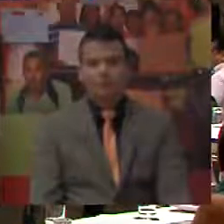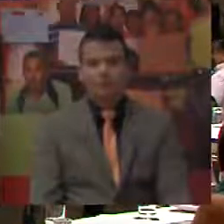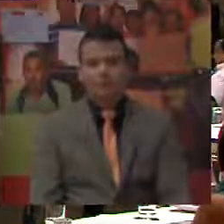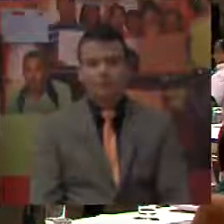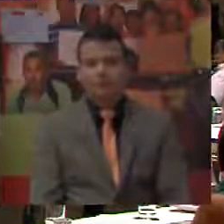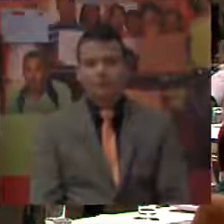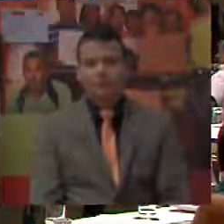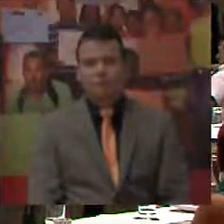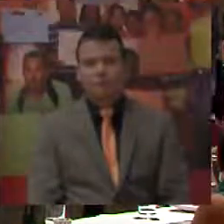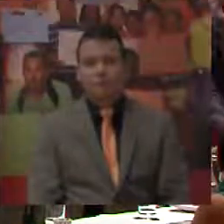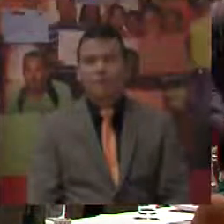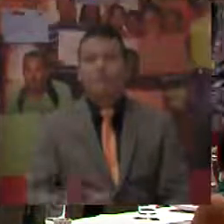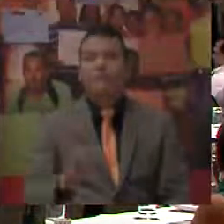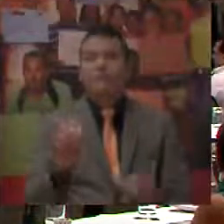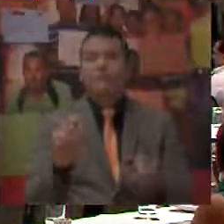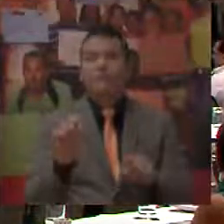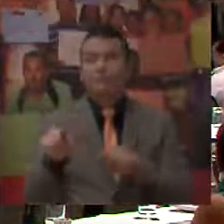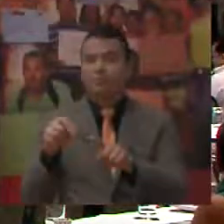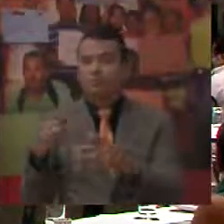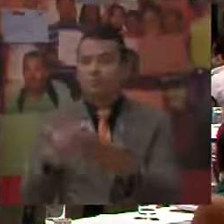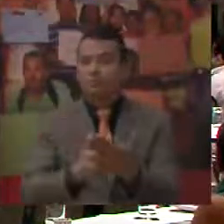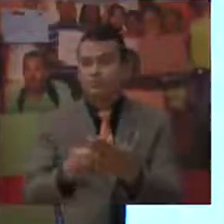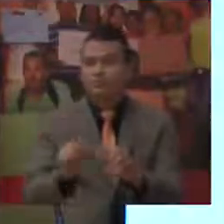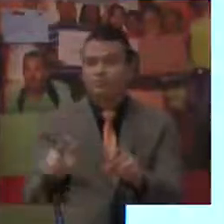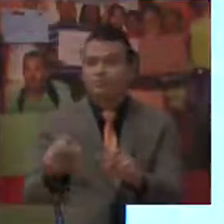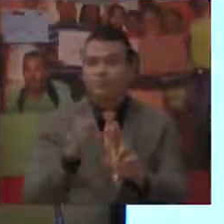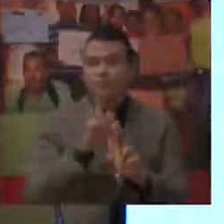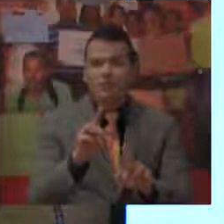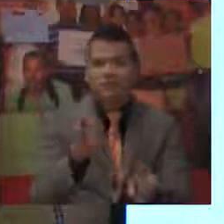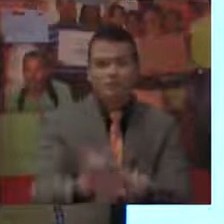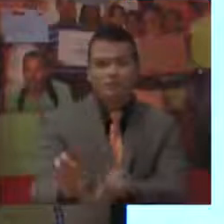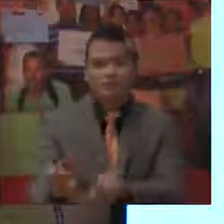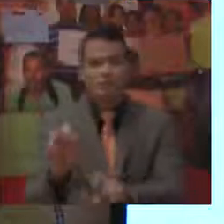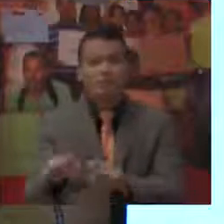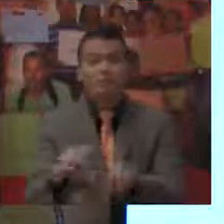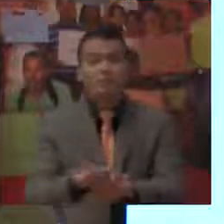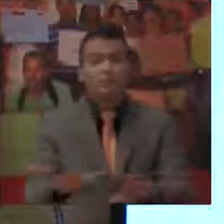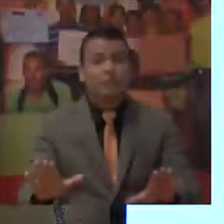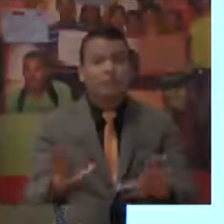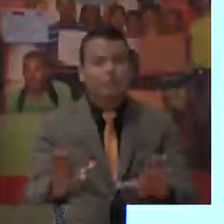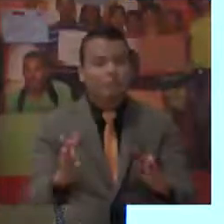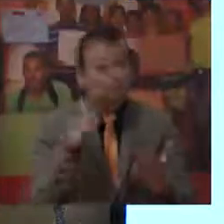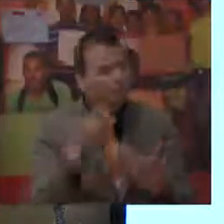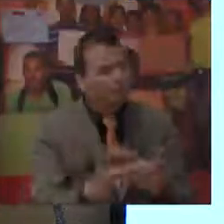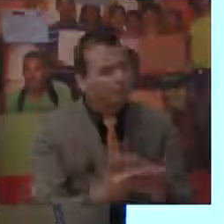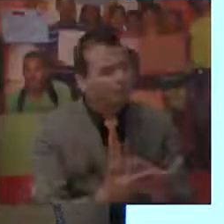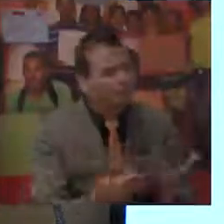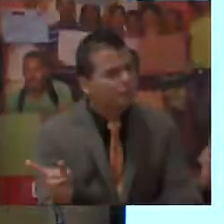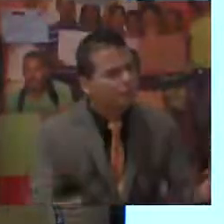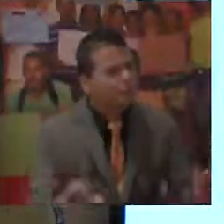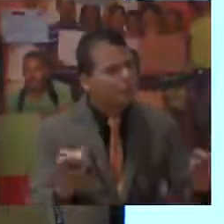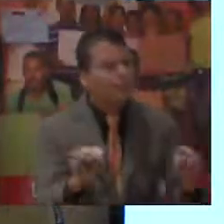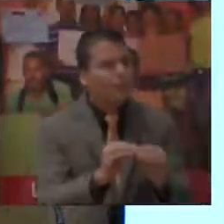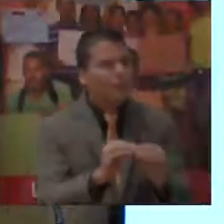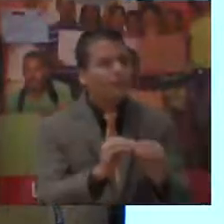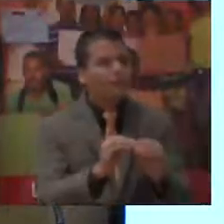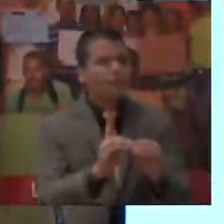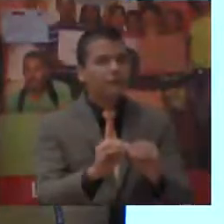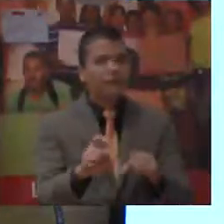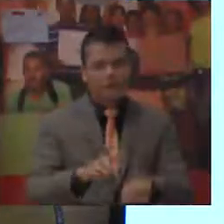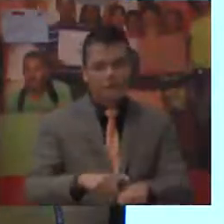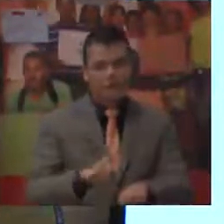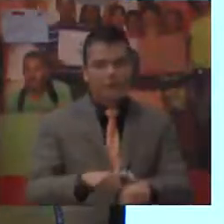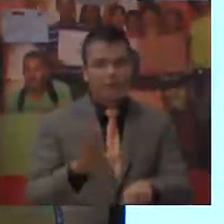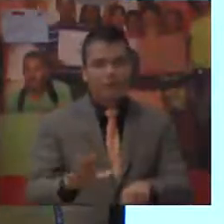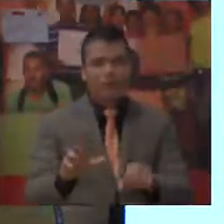Más adelante se van a recoger y se van a intentar responder algunas de ellas. Me dicen también que se va a crear un espacio